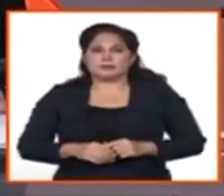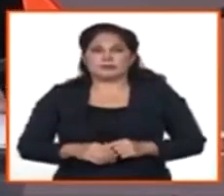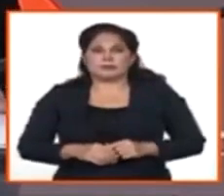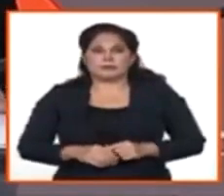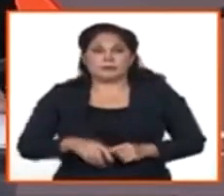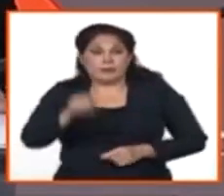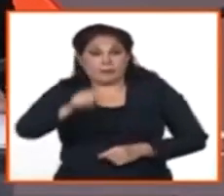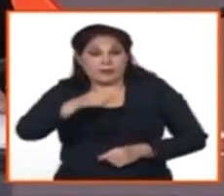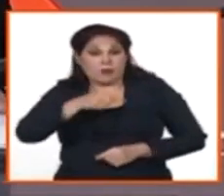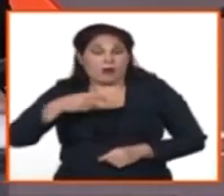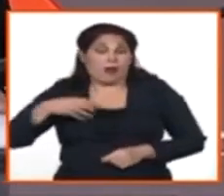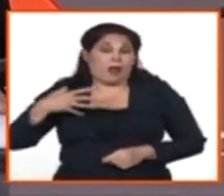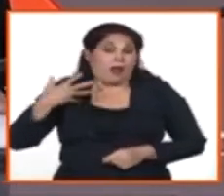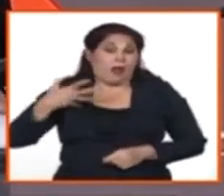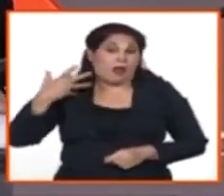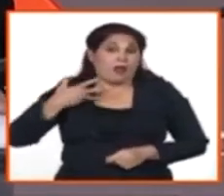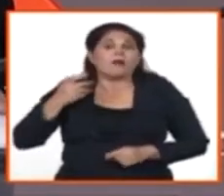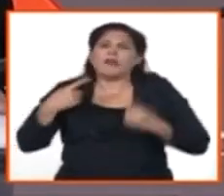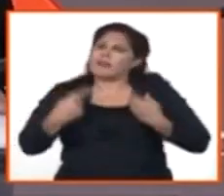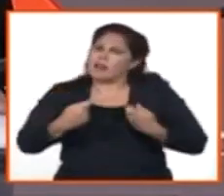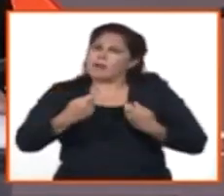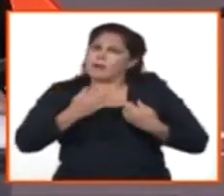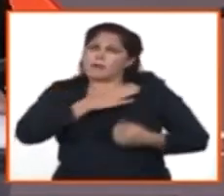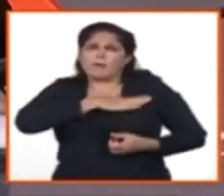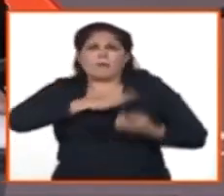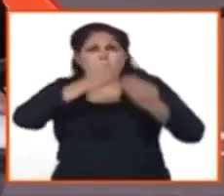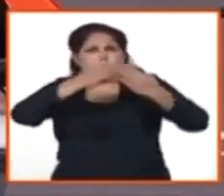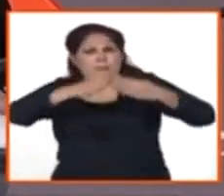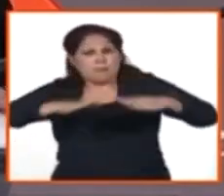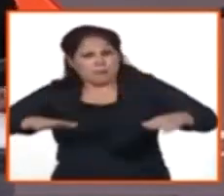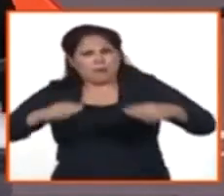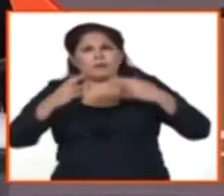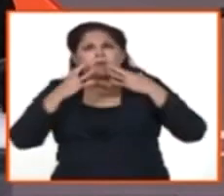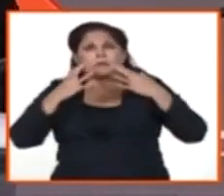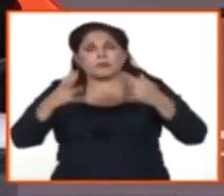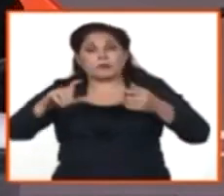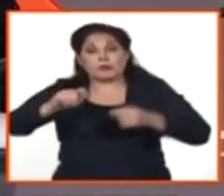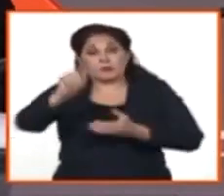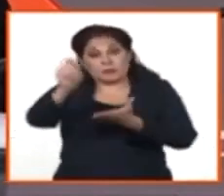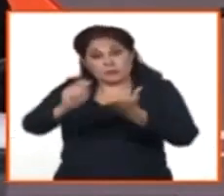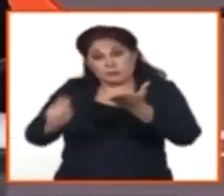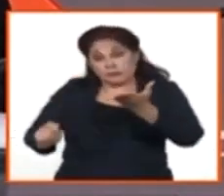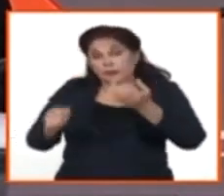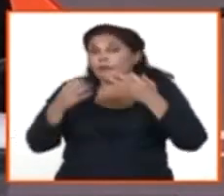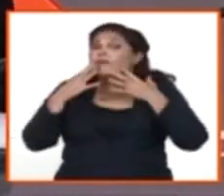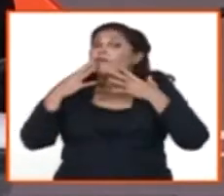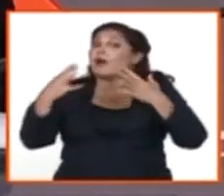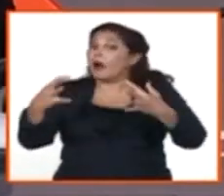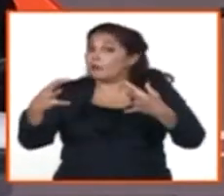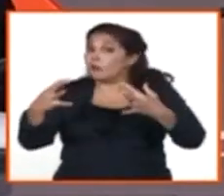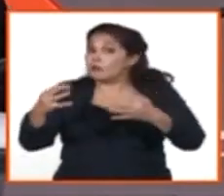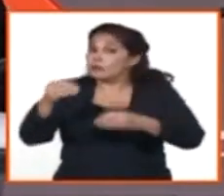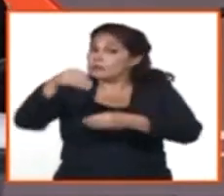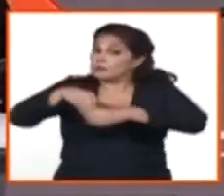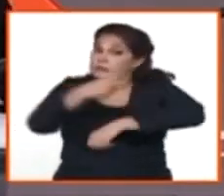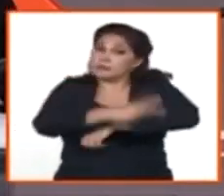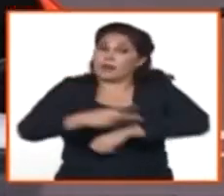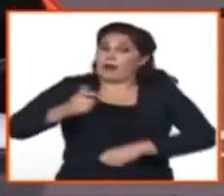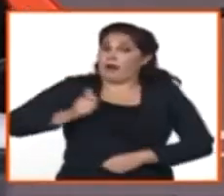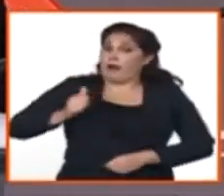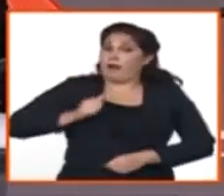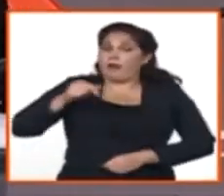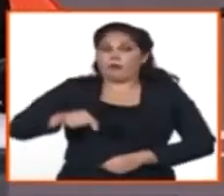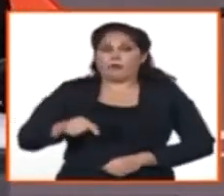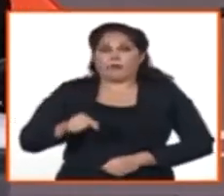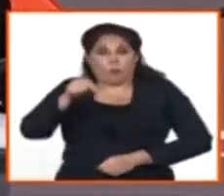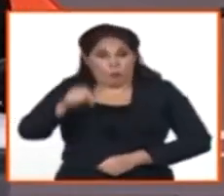y contra la guerra de este literato, este escritor canadiense, mientras hoy se conocía que el